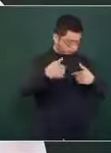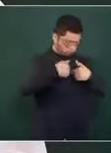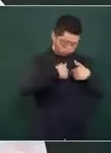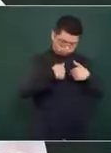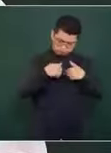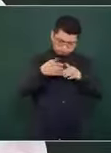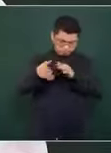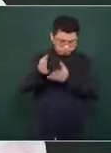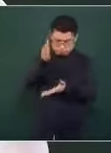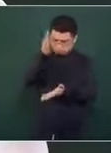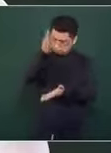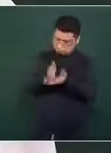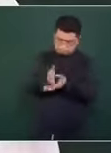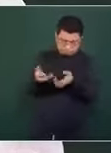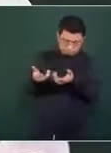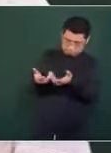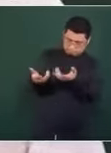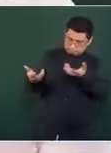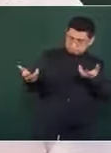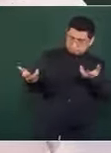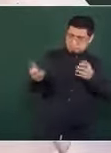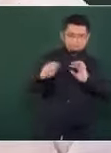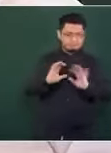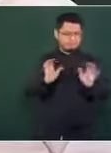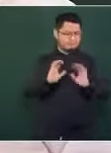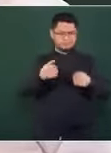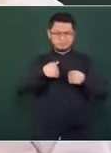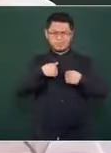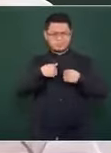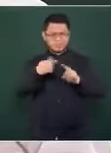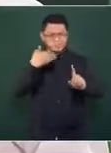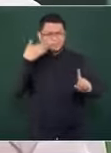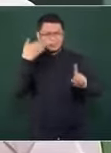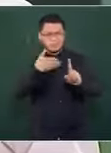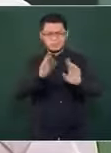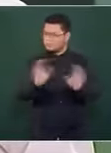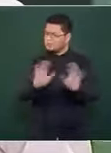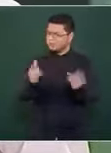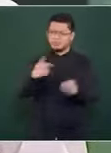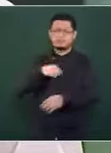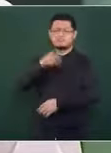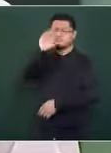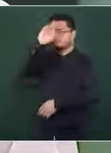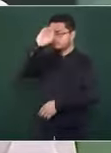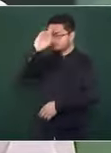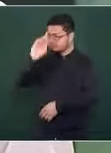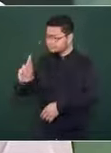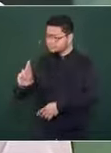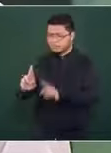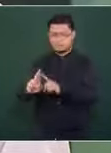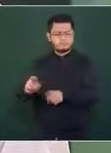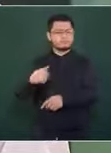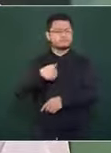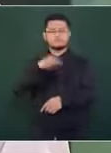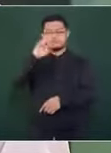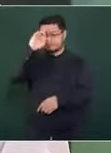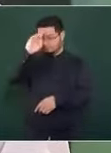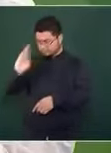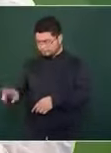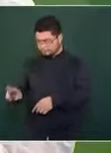hacer ninguna propuesta. Además, no ese es el propósito. Yo soy respetuoso de la autonomía de